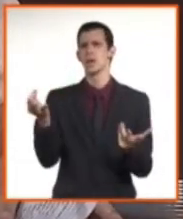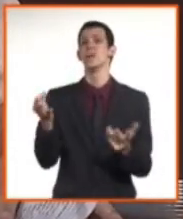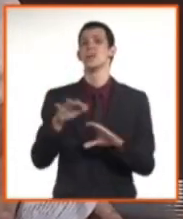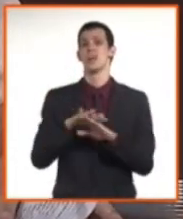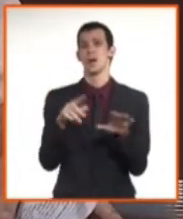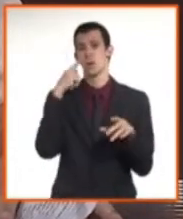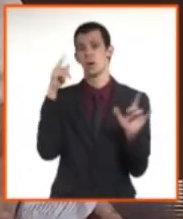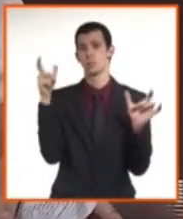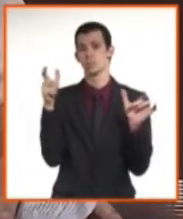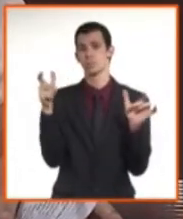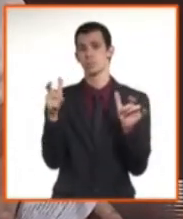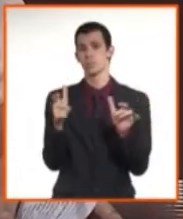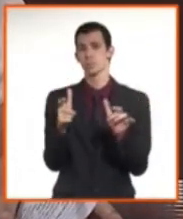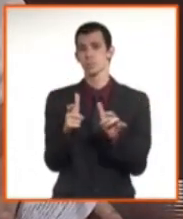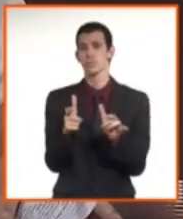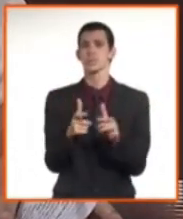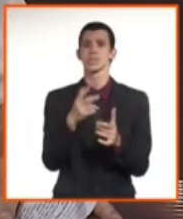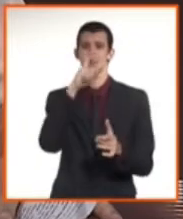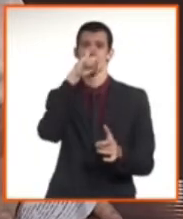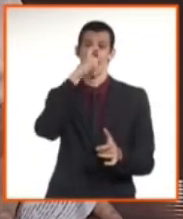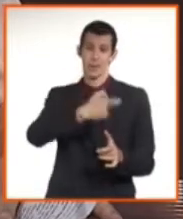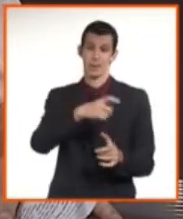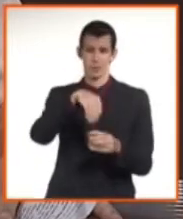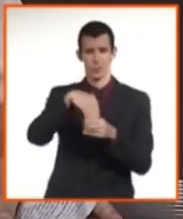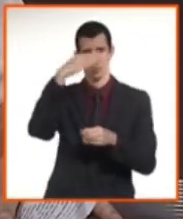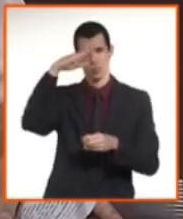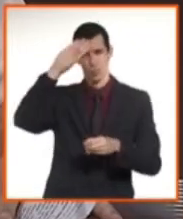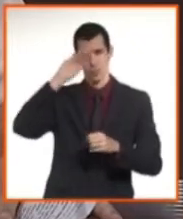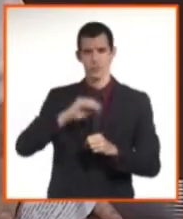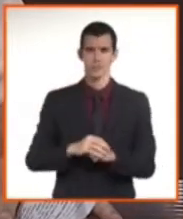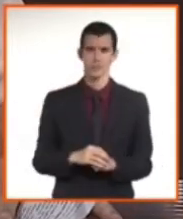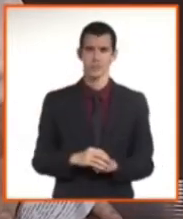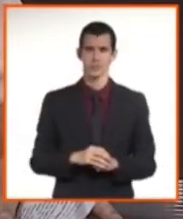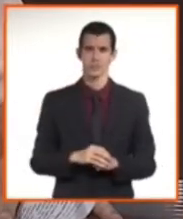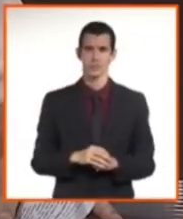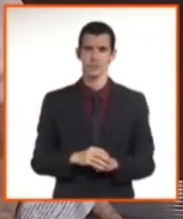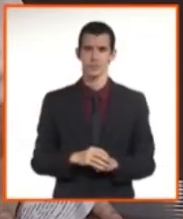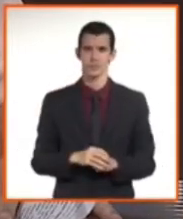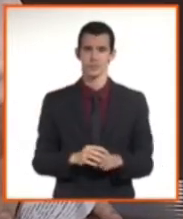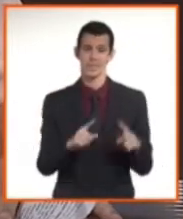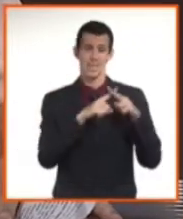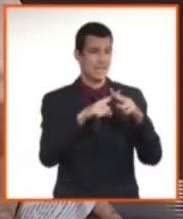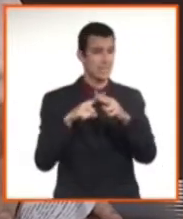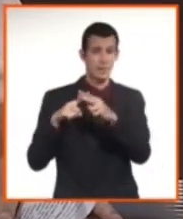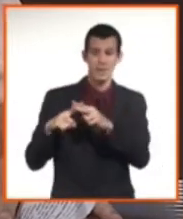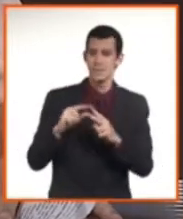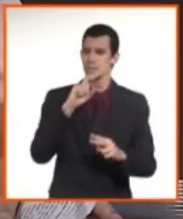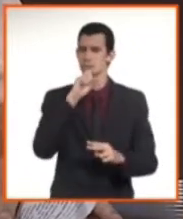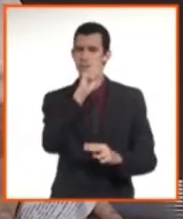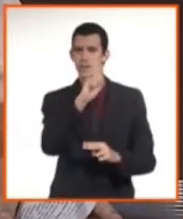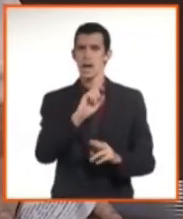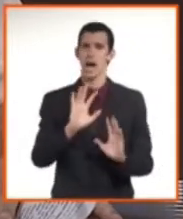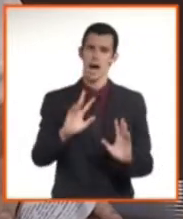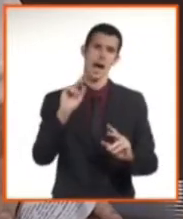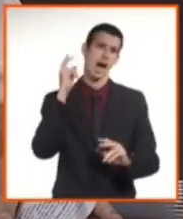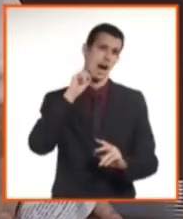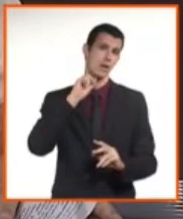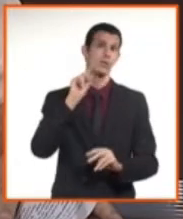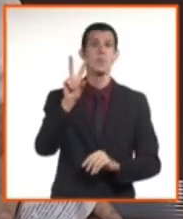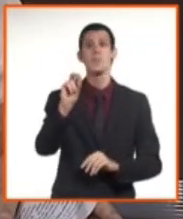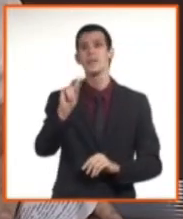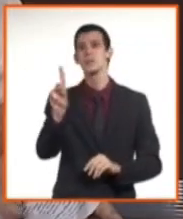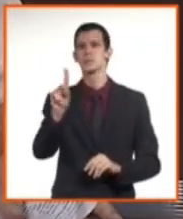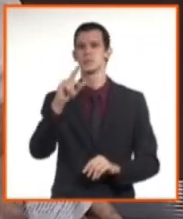de los grupos fuel, y a partir del 2021, una caída importante de la disponibilidad de los grupos diésel por los conceptos